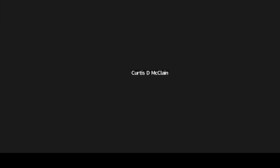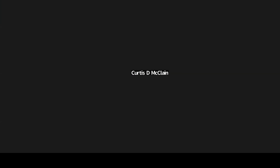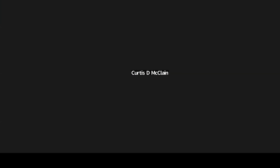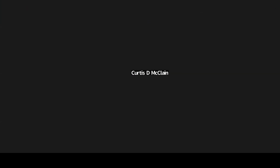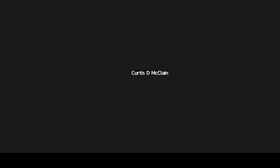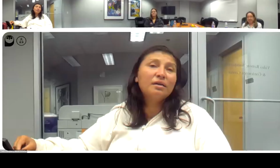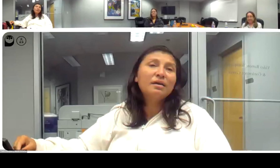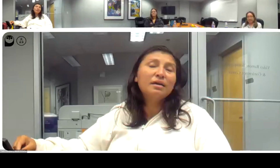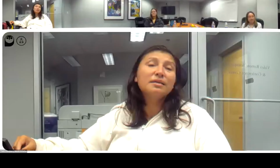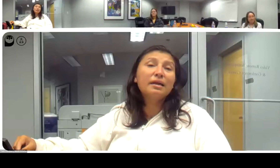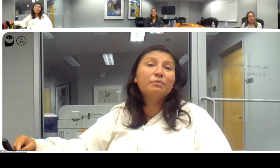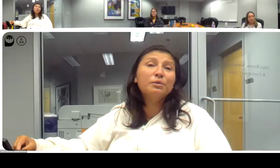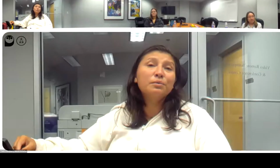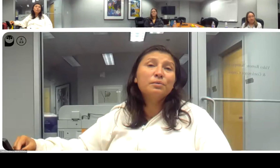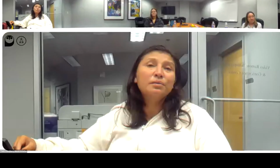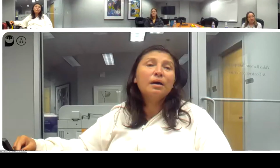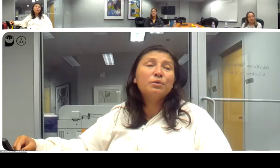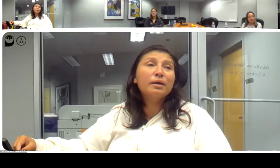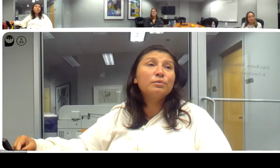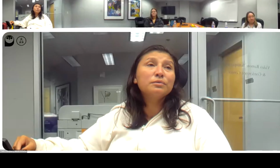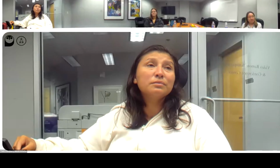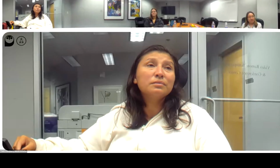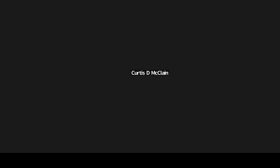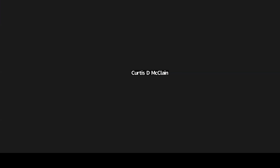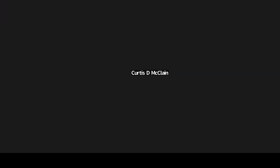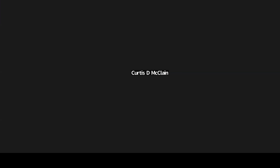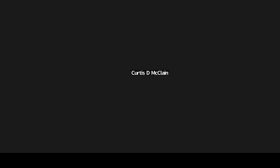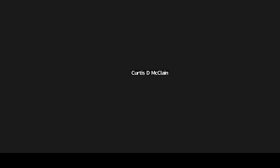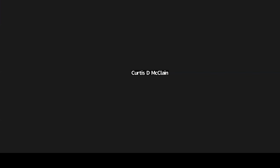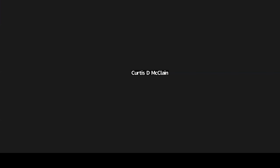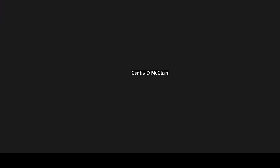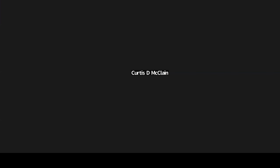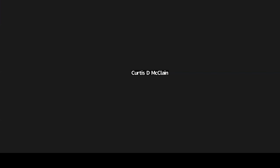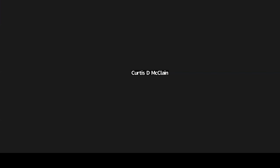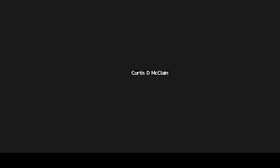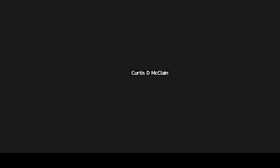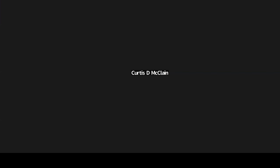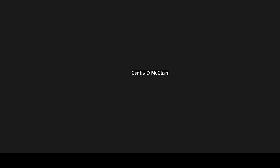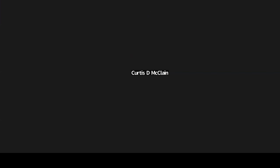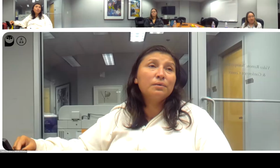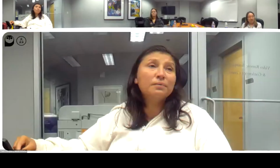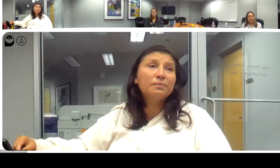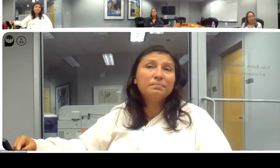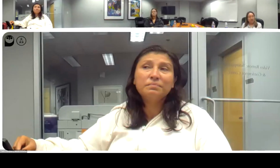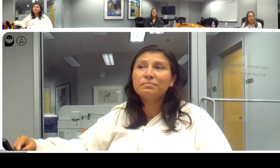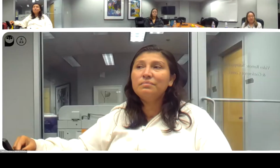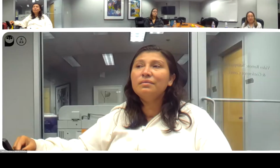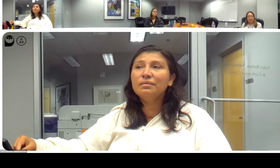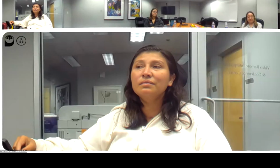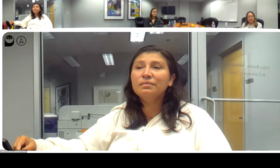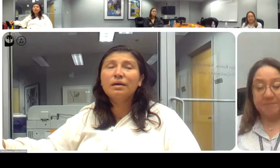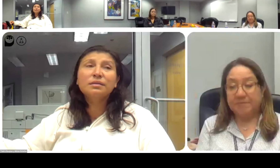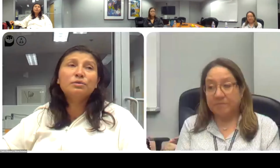De eso pienso yo que sería bueno ayudarnos a la gente discapacitada para el seguro médico. Hacerlo